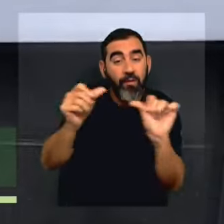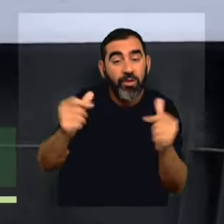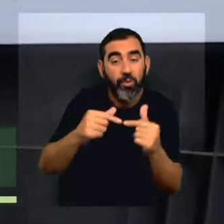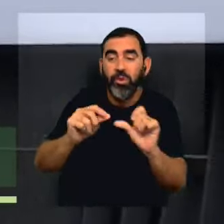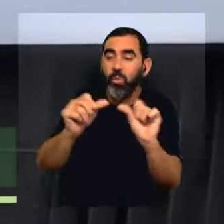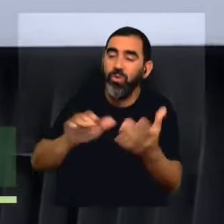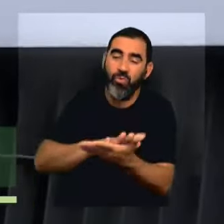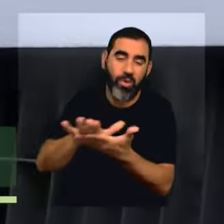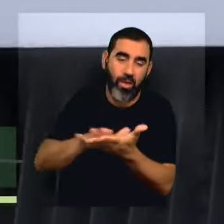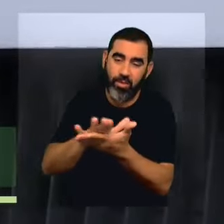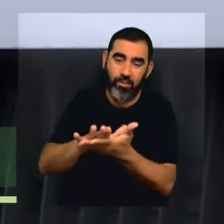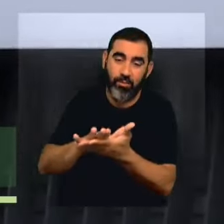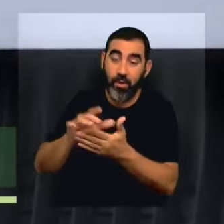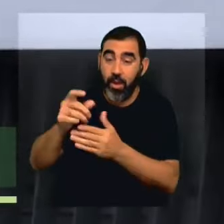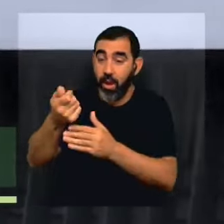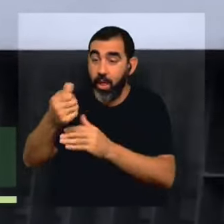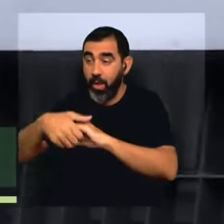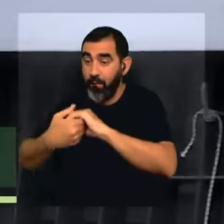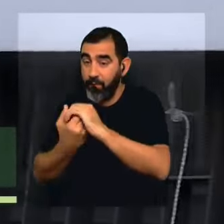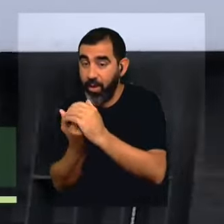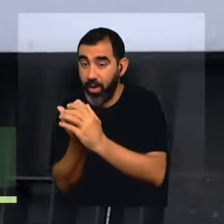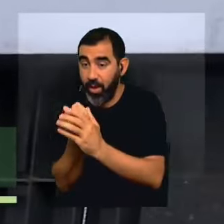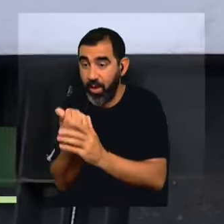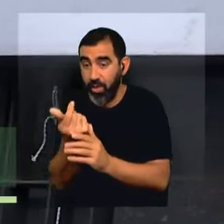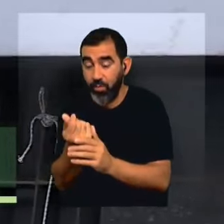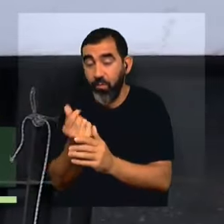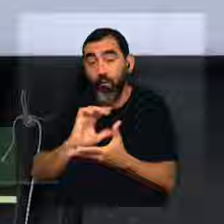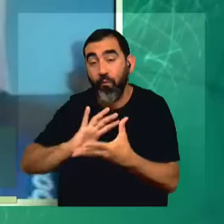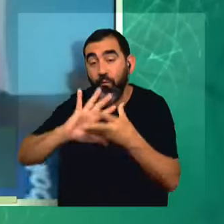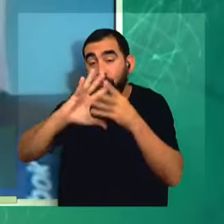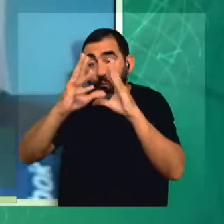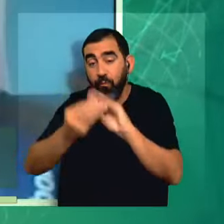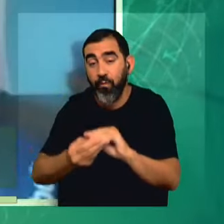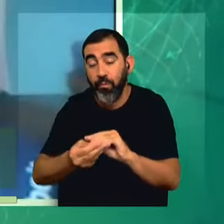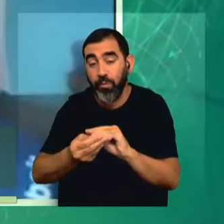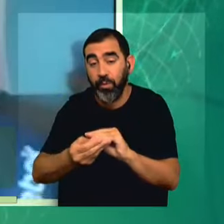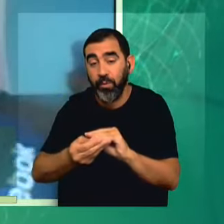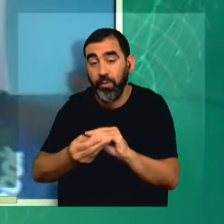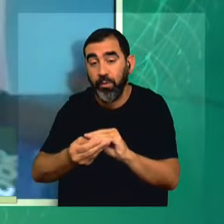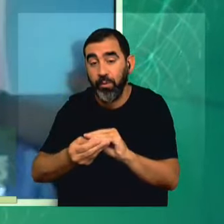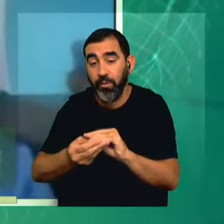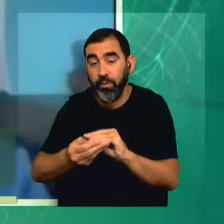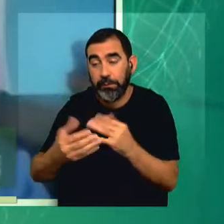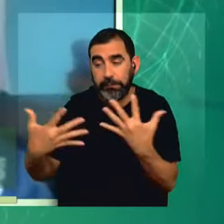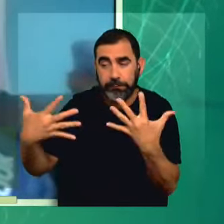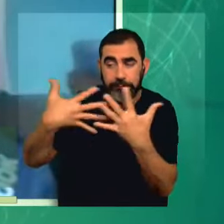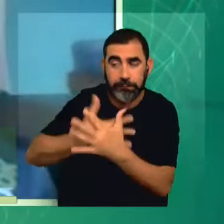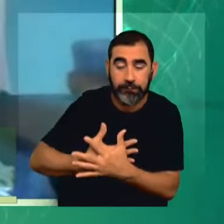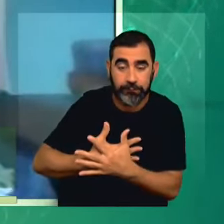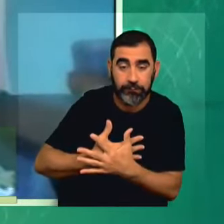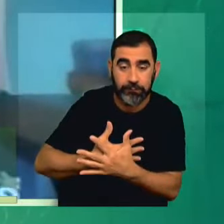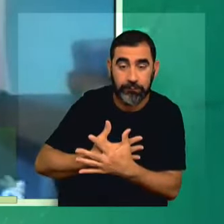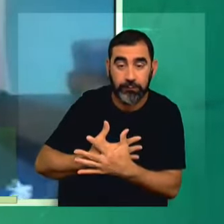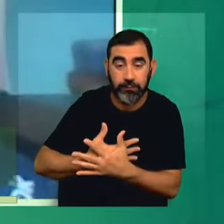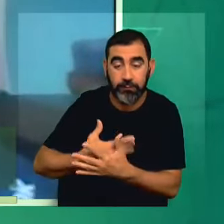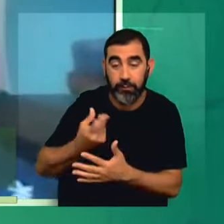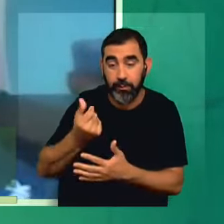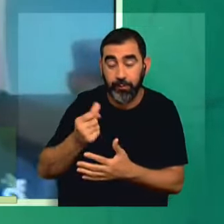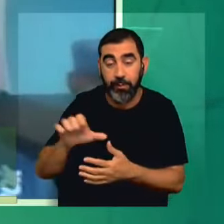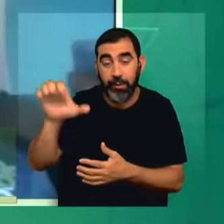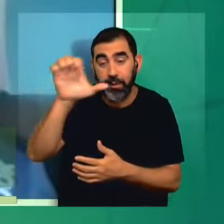hicieron lavado es la forma de pegarle donde más les duele o sea los bolsillos de las